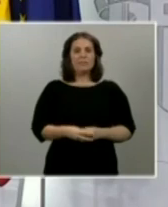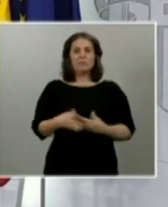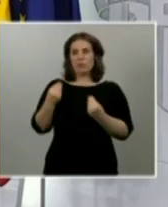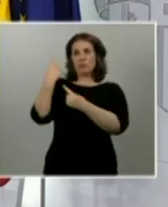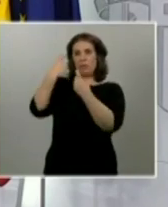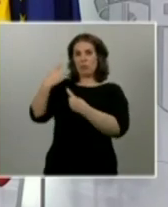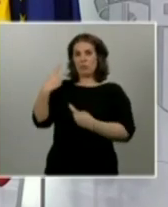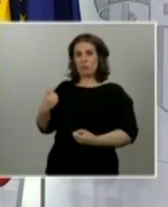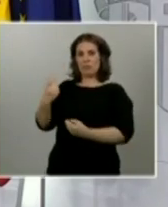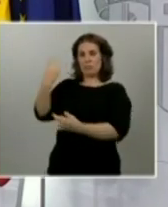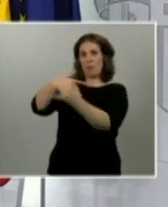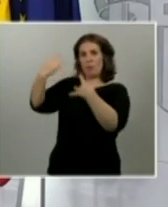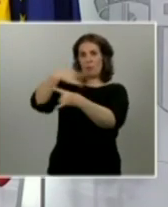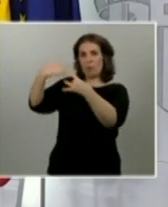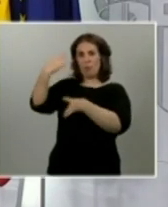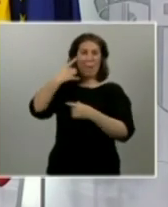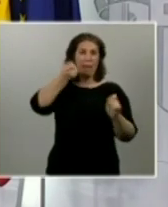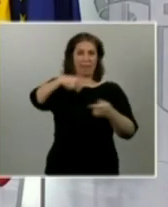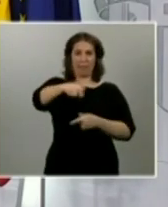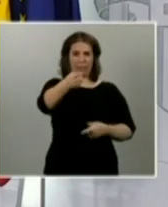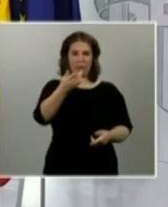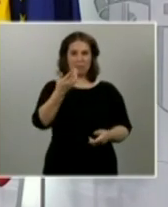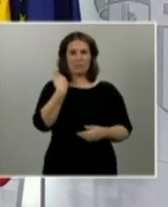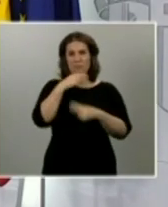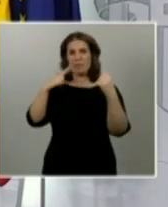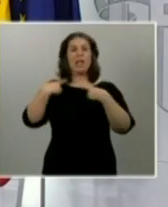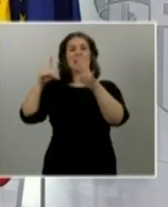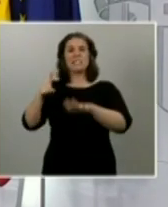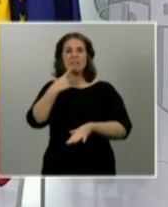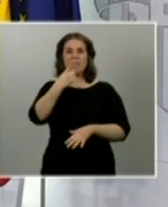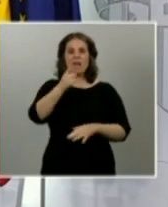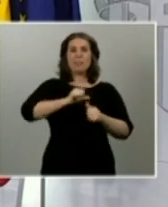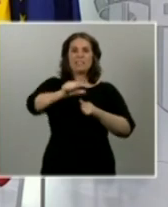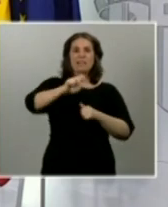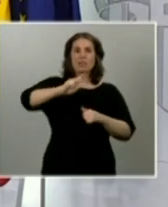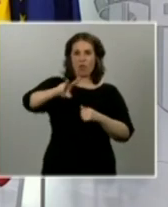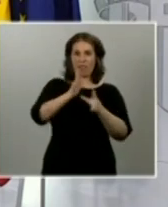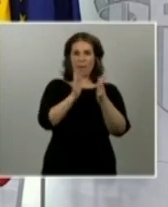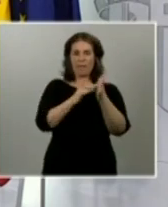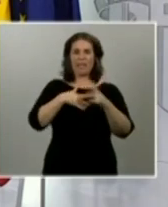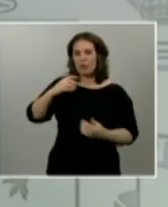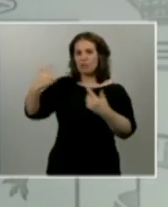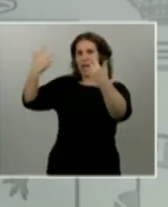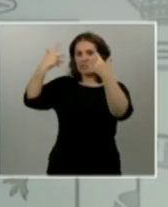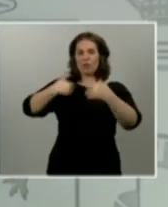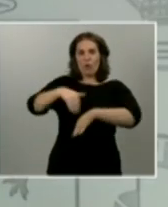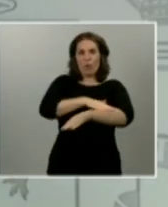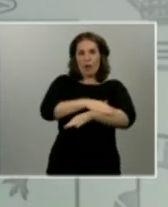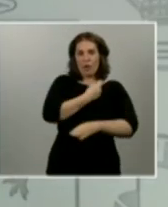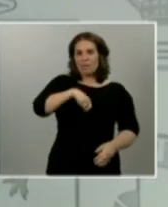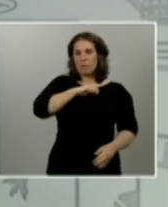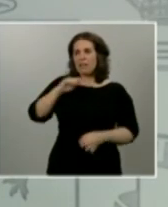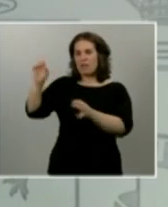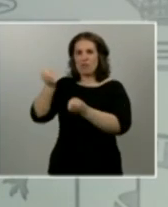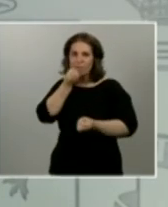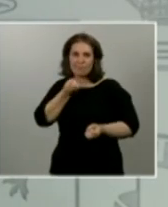A falta de una semana para que termine el estado de alarma, Pedro Sánchez hace público lo que ya se presagiaba. Les anuncio que el Consejo